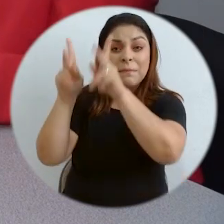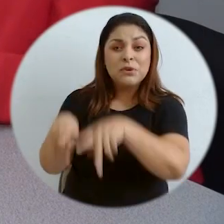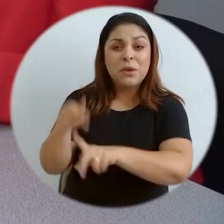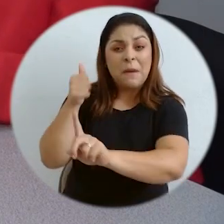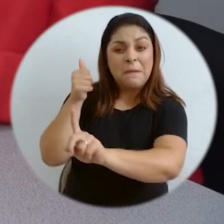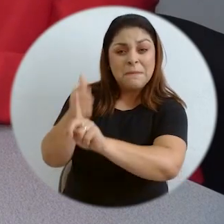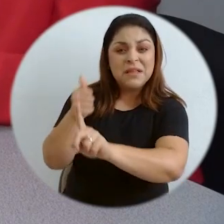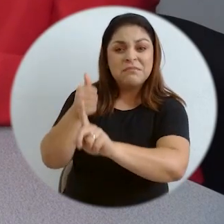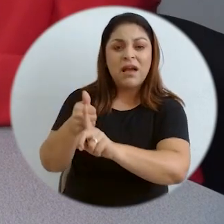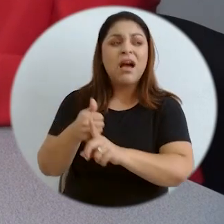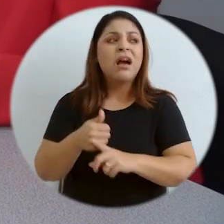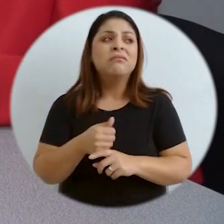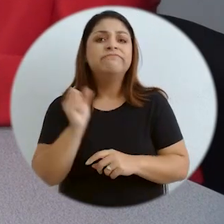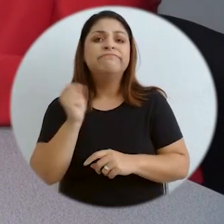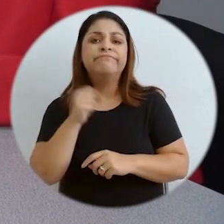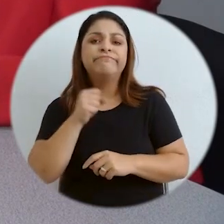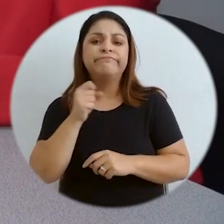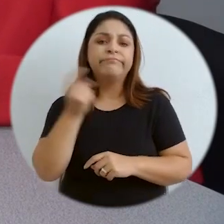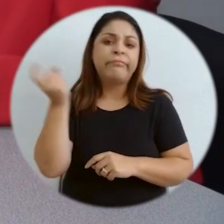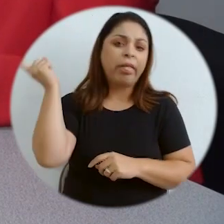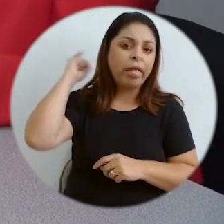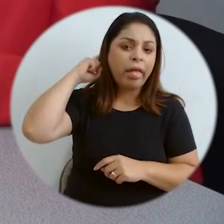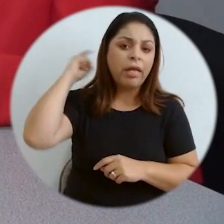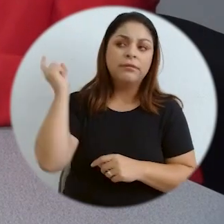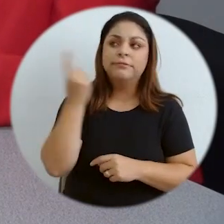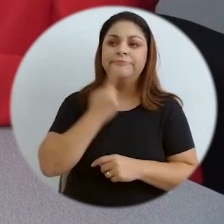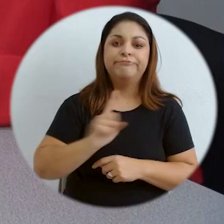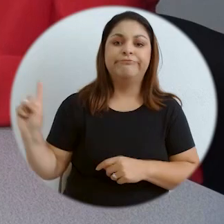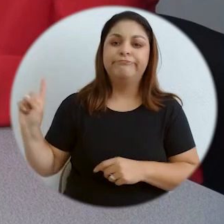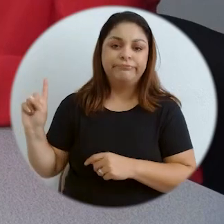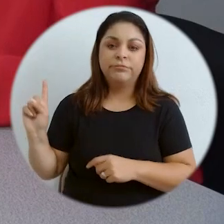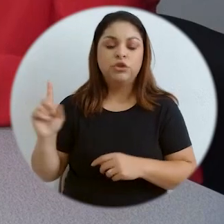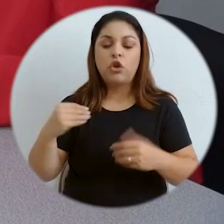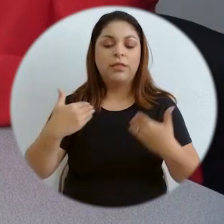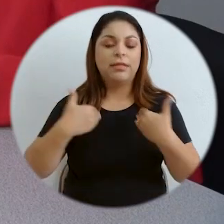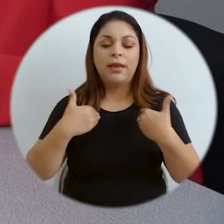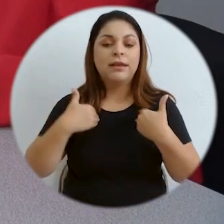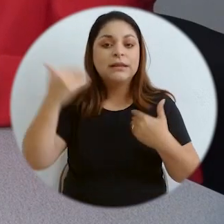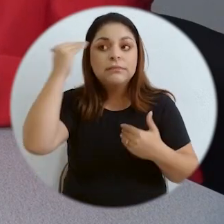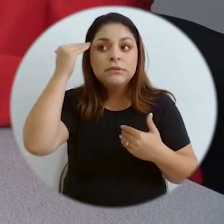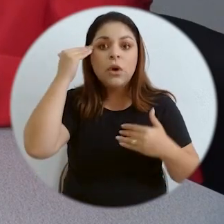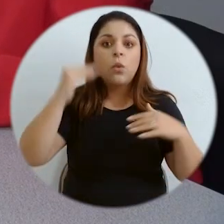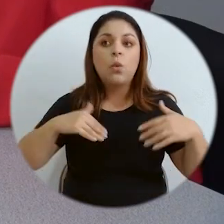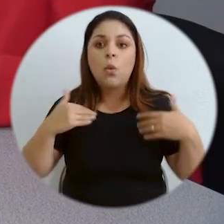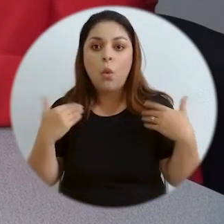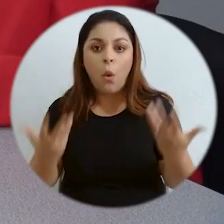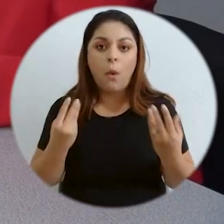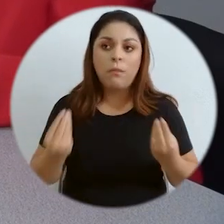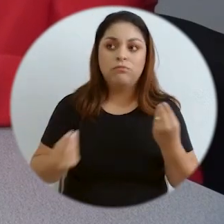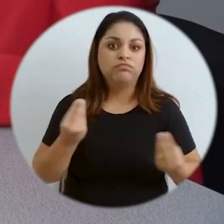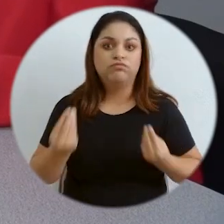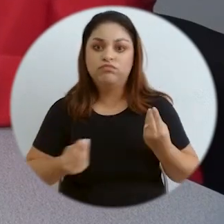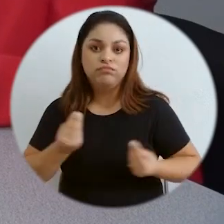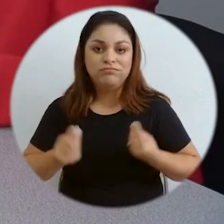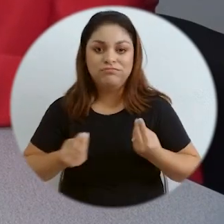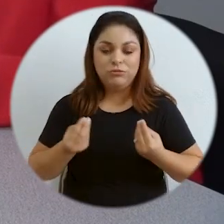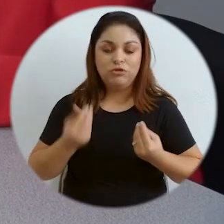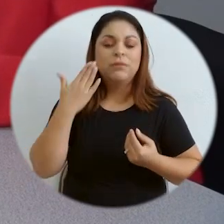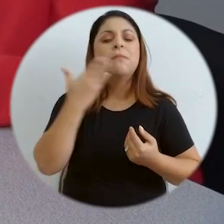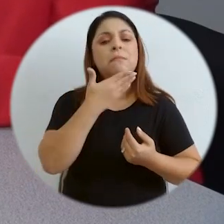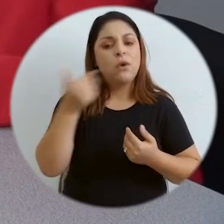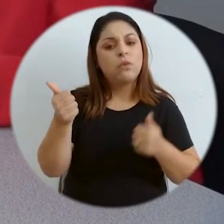persona por sí misma en ese momento puede ser que no tenga la capacidad para razonar cómo hacerlo, ¿verdad? O cómo